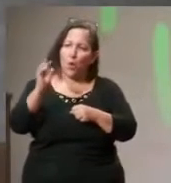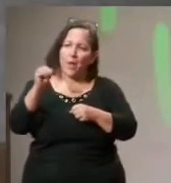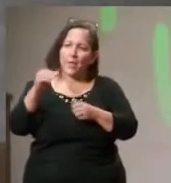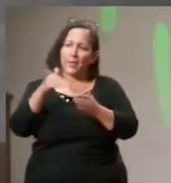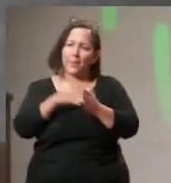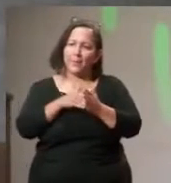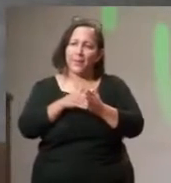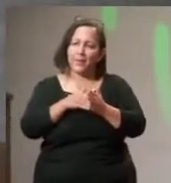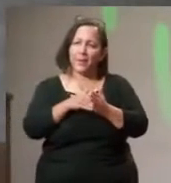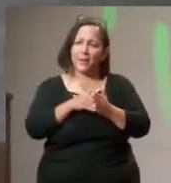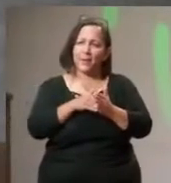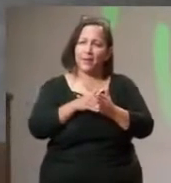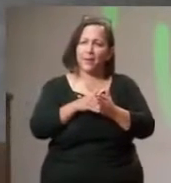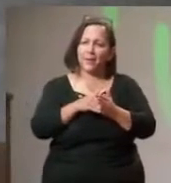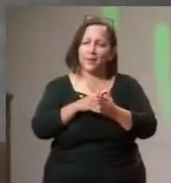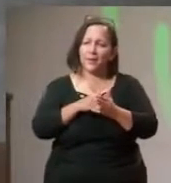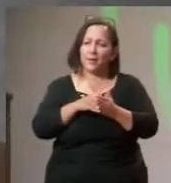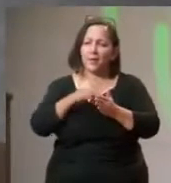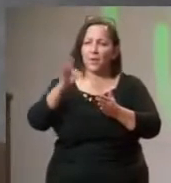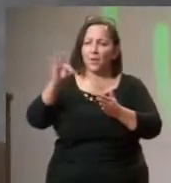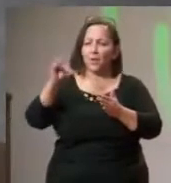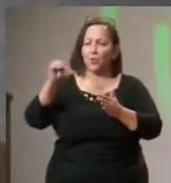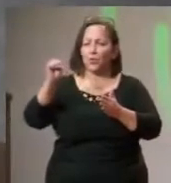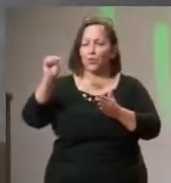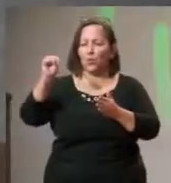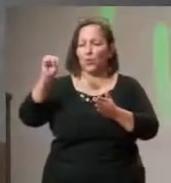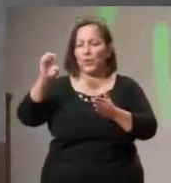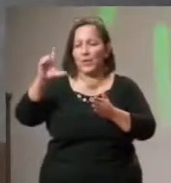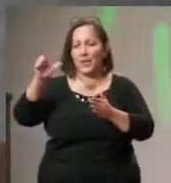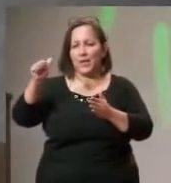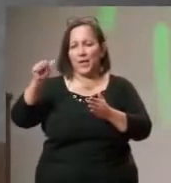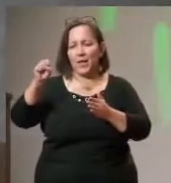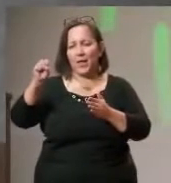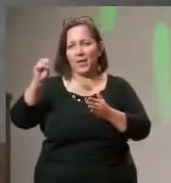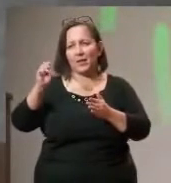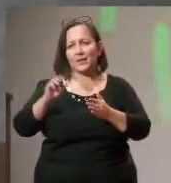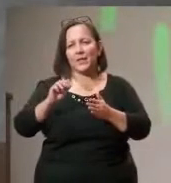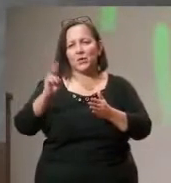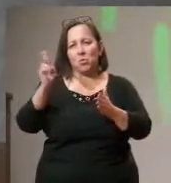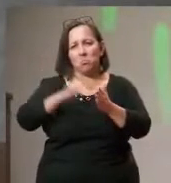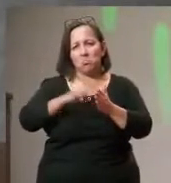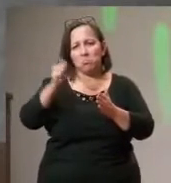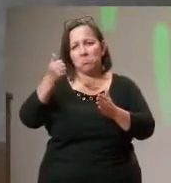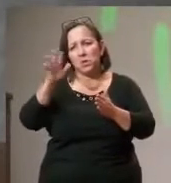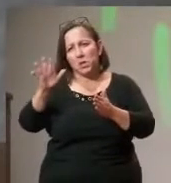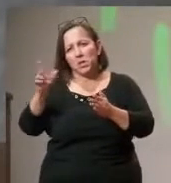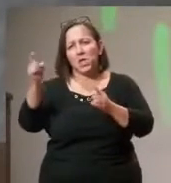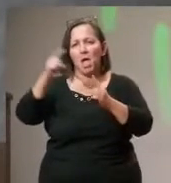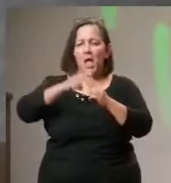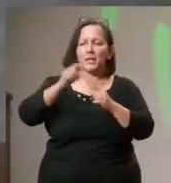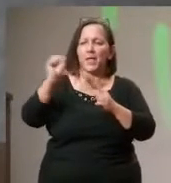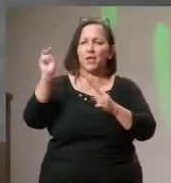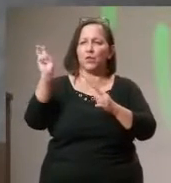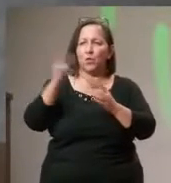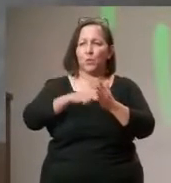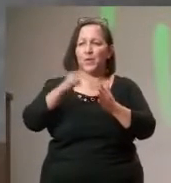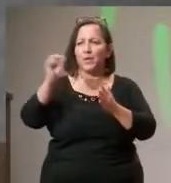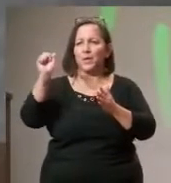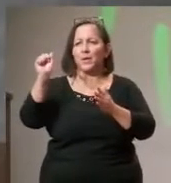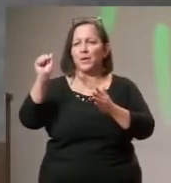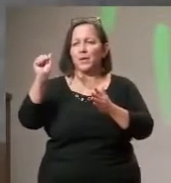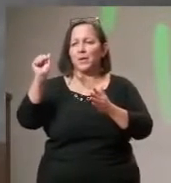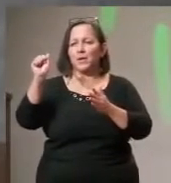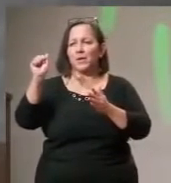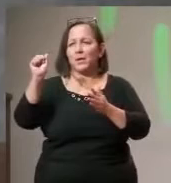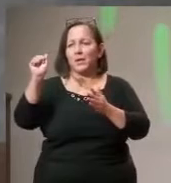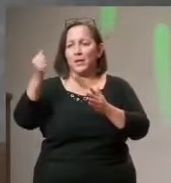40,000 toneladas del 2015 al 2020, removidos en todos estos años, que ya no llegan al río de